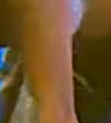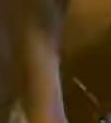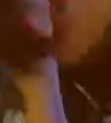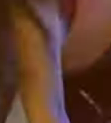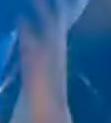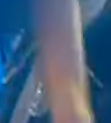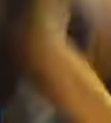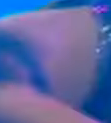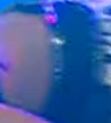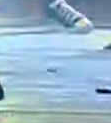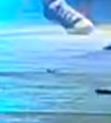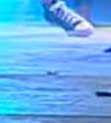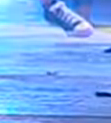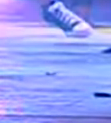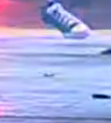condiments.